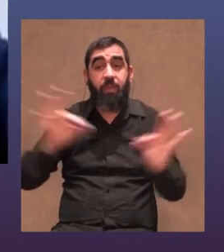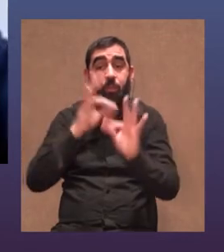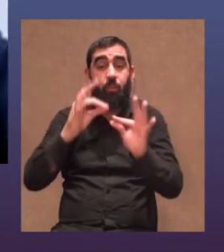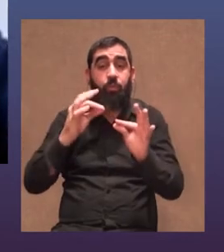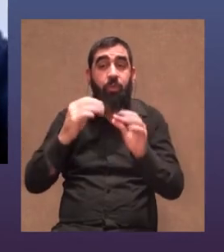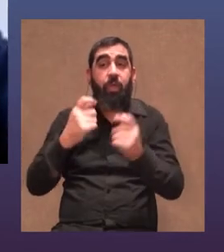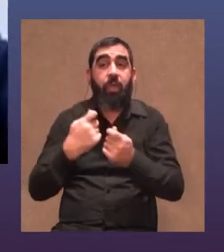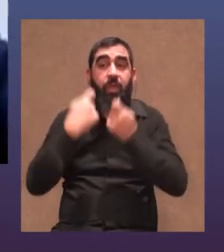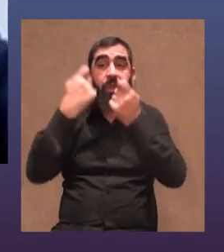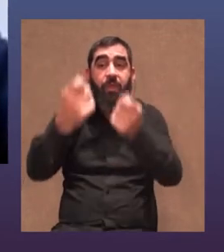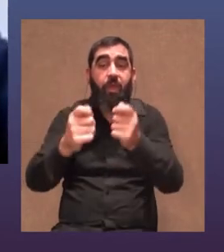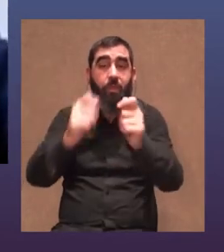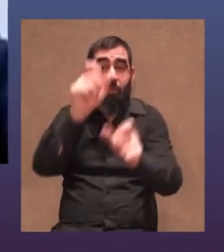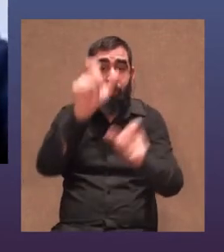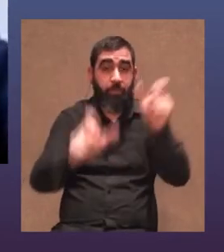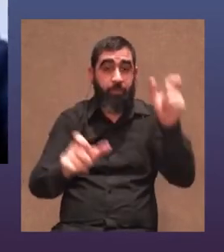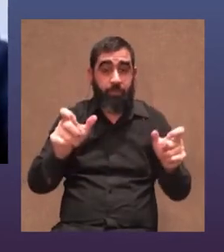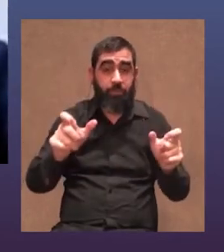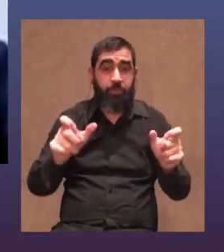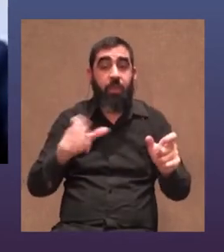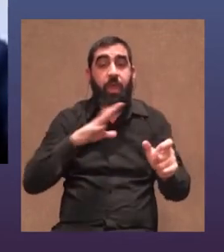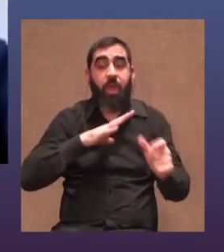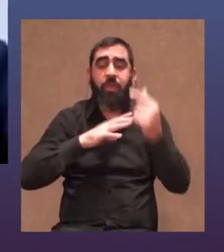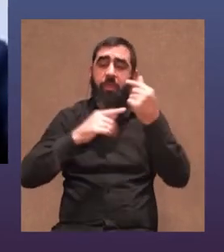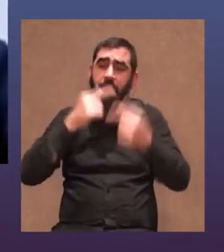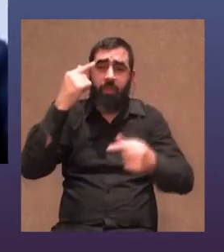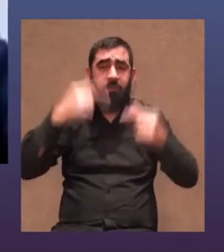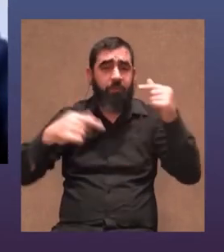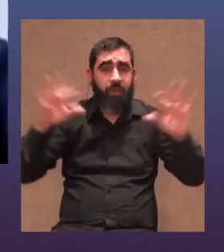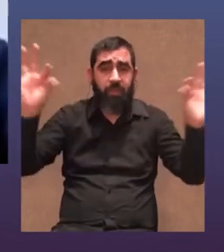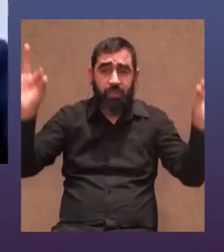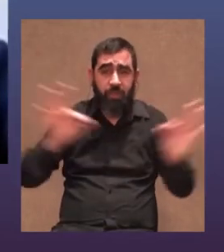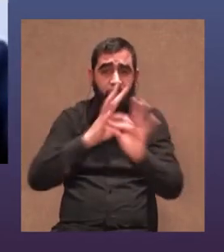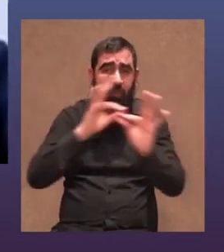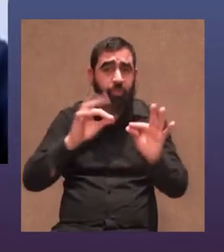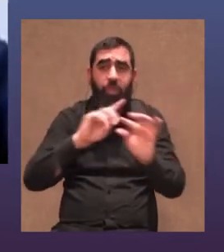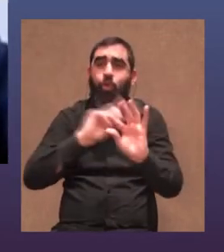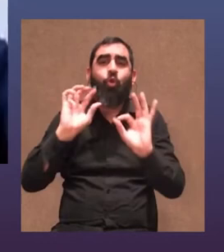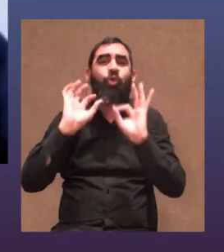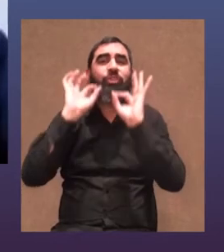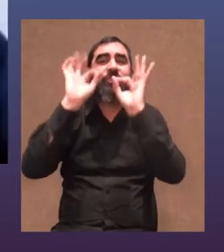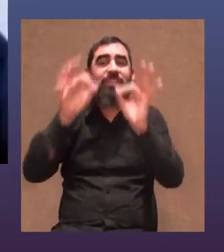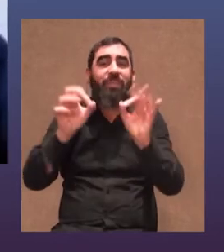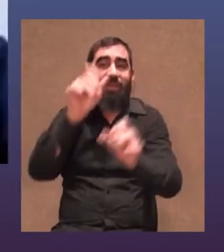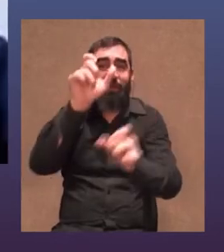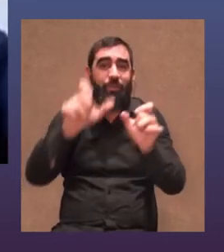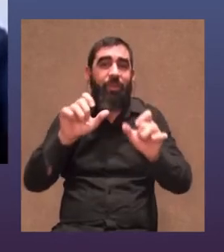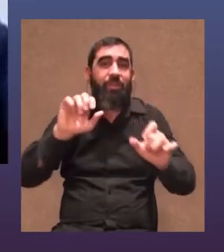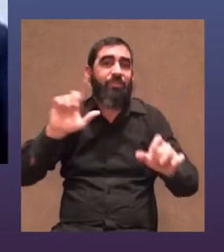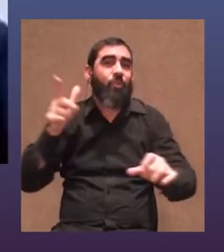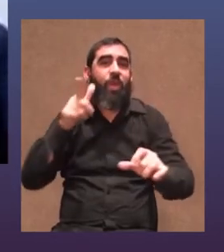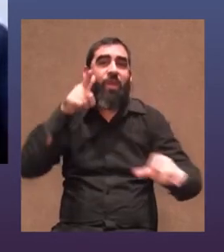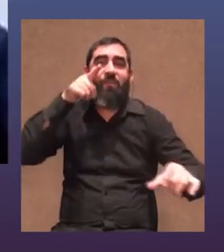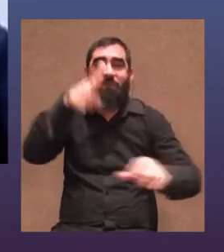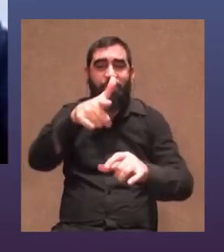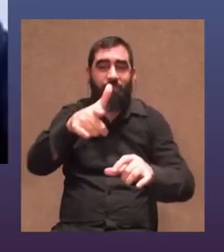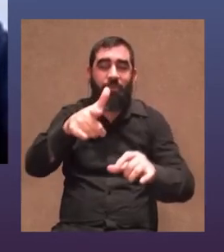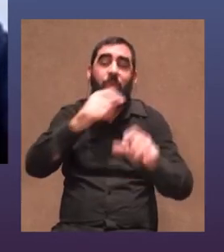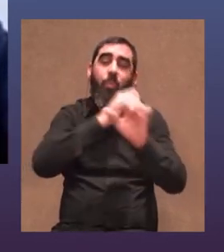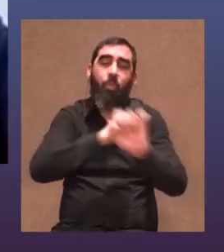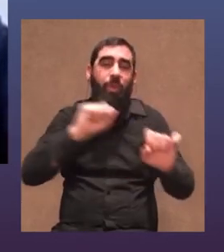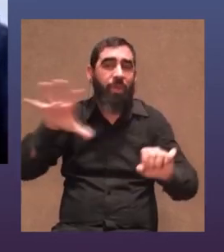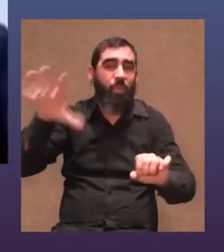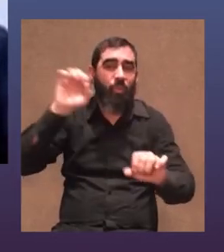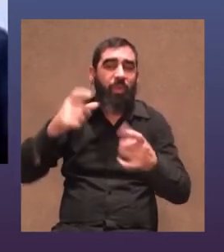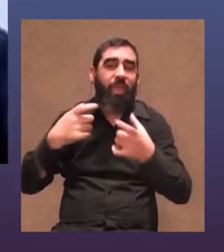que una sinfonía de Mahler, de Mozart o de Beethoven llegue si no es tocada en vivo. Se puede escuchar en un disco, pero ese es otro producto aparte, esa